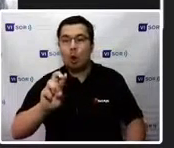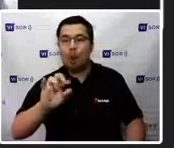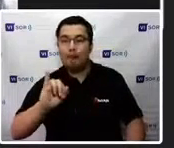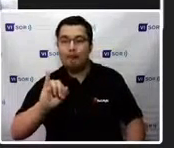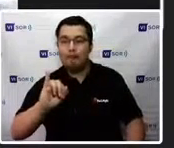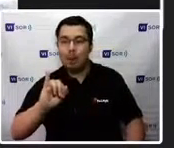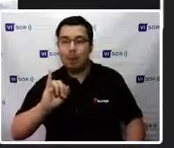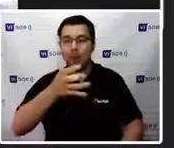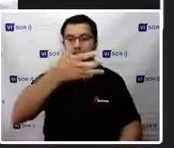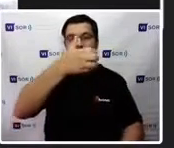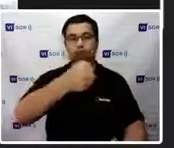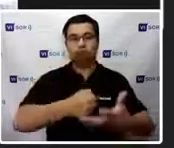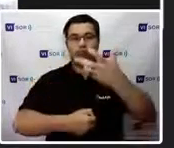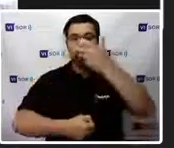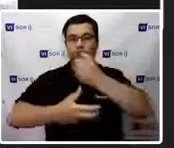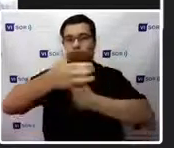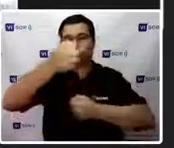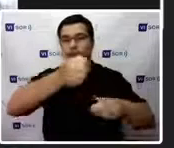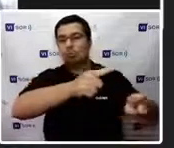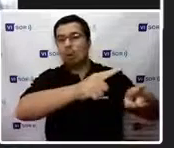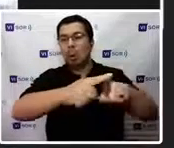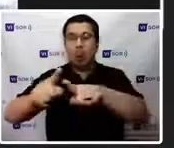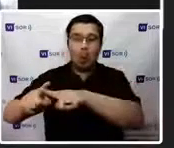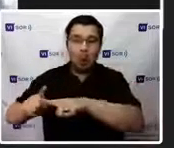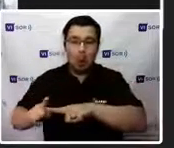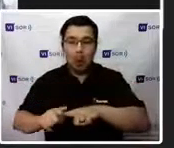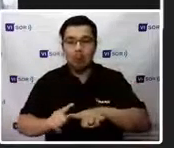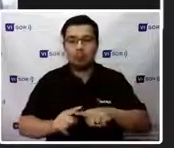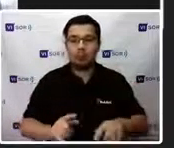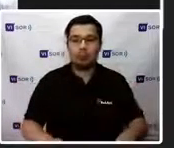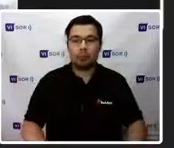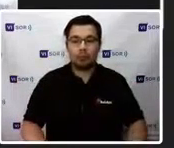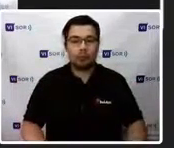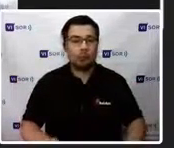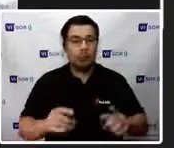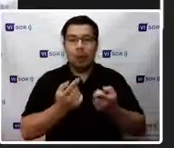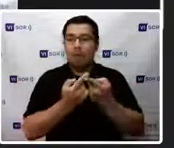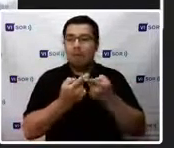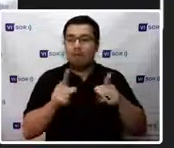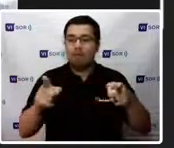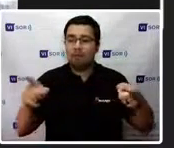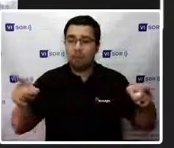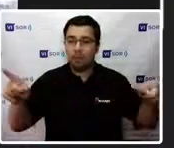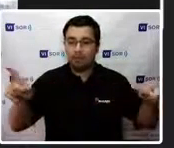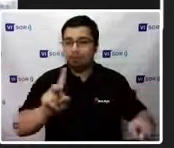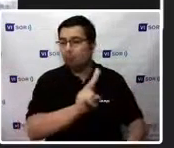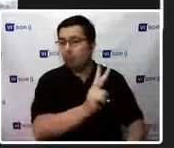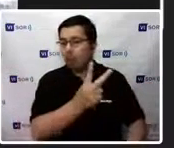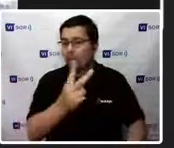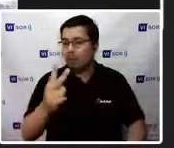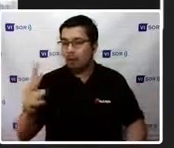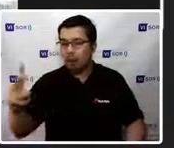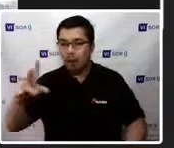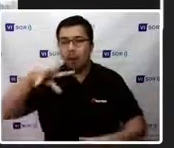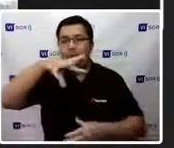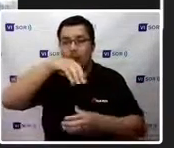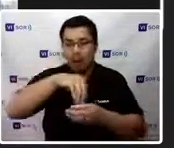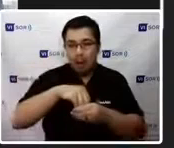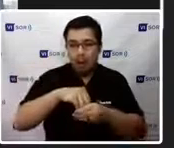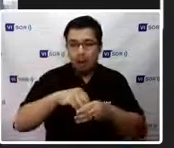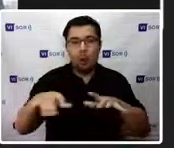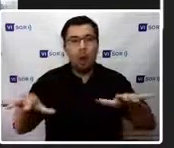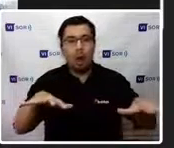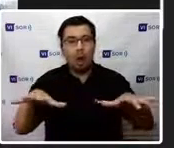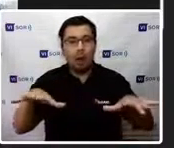tanta especialización. Así que es un variado, ¿no es cierto?, que hay dentro ¿no es cierto?, de las actividades propiamente de turismo aventura, que es un poco lo